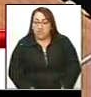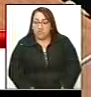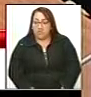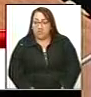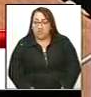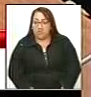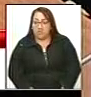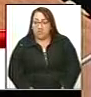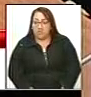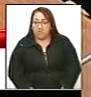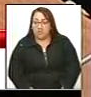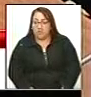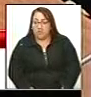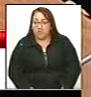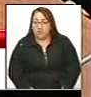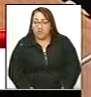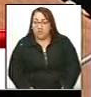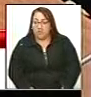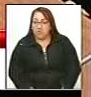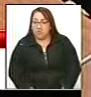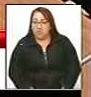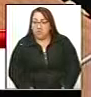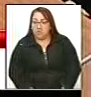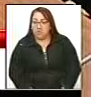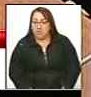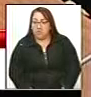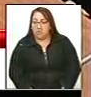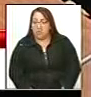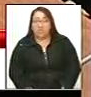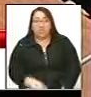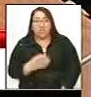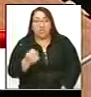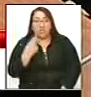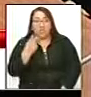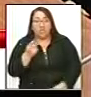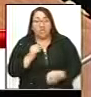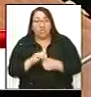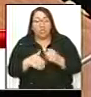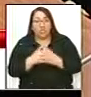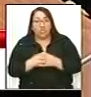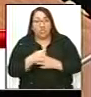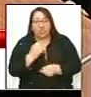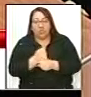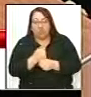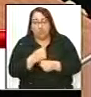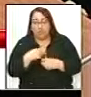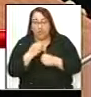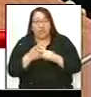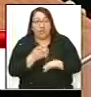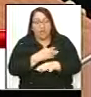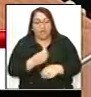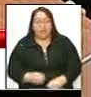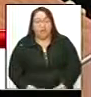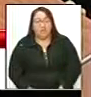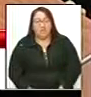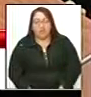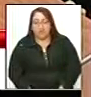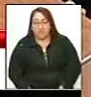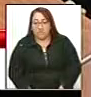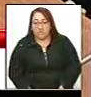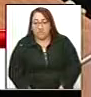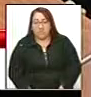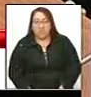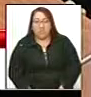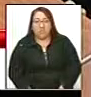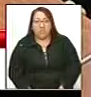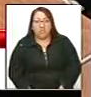Siguiente, por favor. Ahora, justamente tiene que ver con un eje estratégico que les mencioné anteriormente, que tiene que ver con el tema de